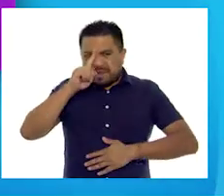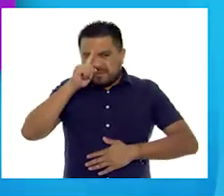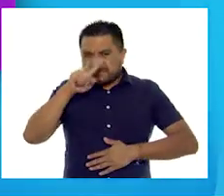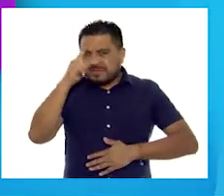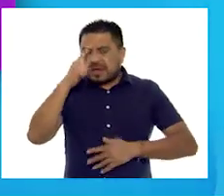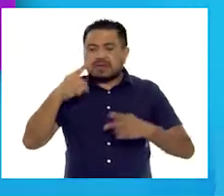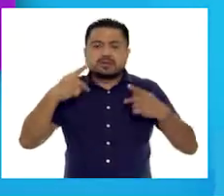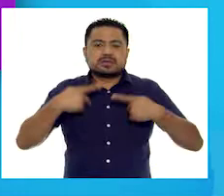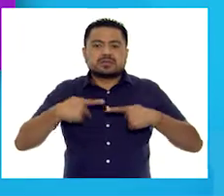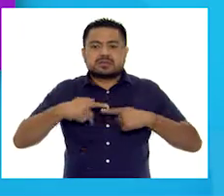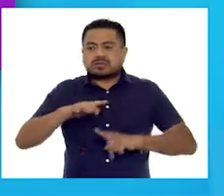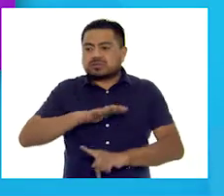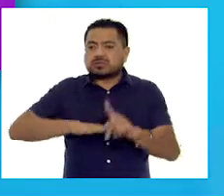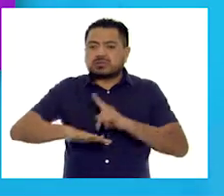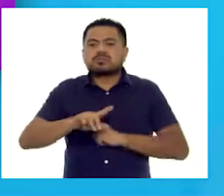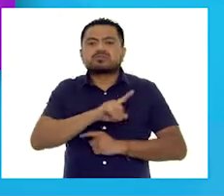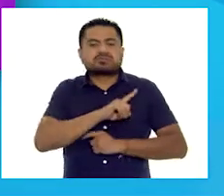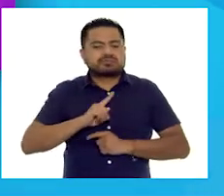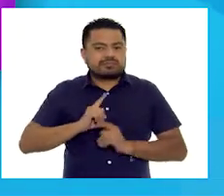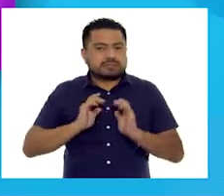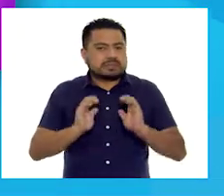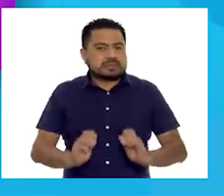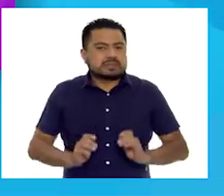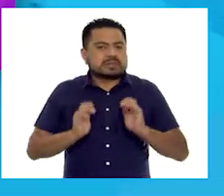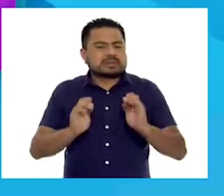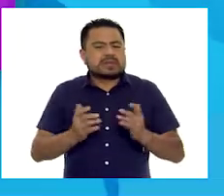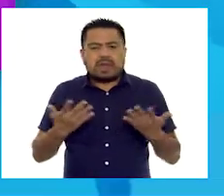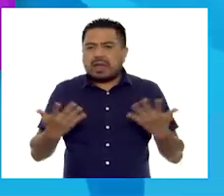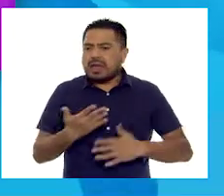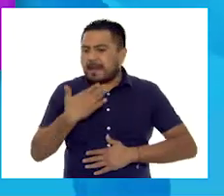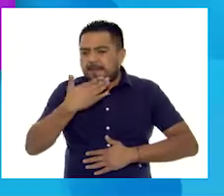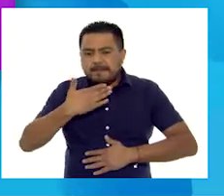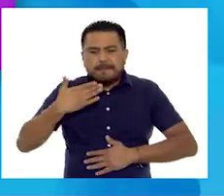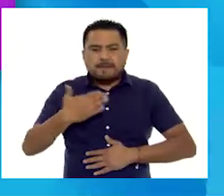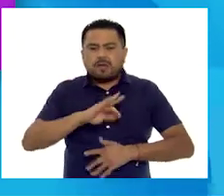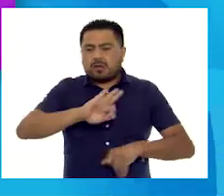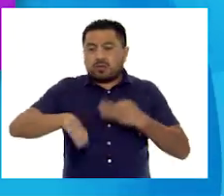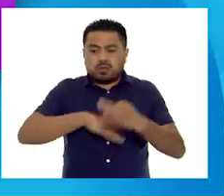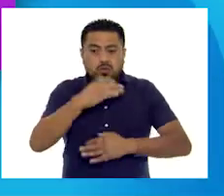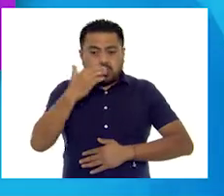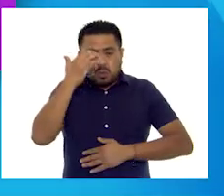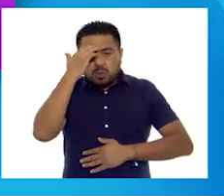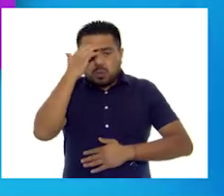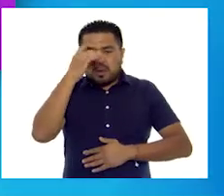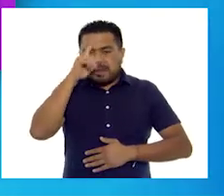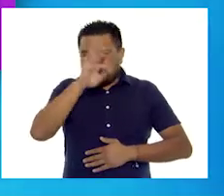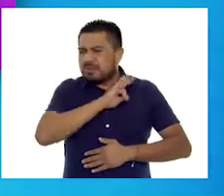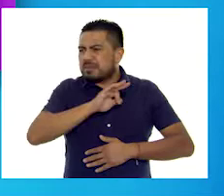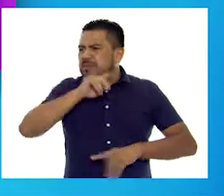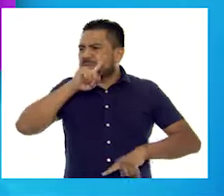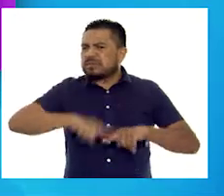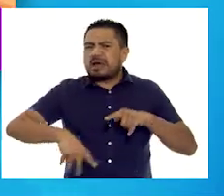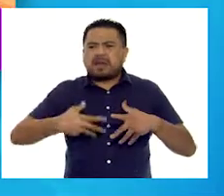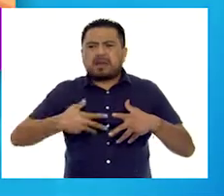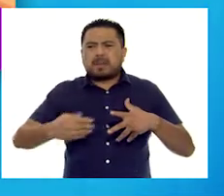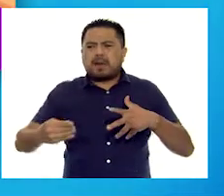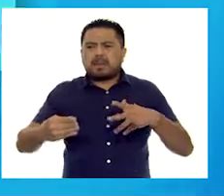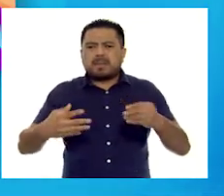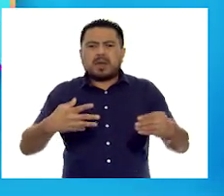las personas. Por eso hay que continuar cuidándonos siguiendo las buenas prácticas que ya todos conocemos para evitar contagiarnos.